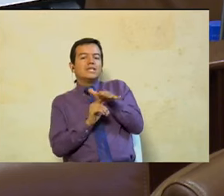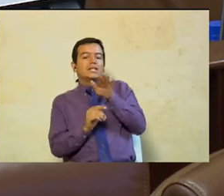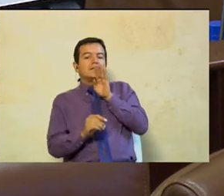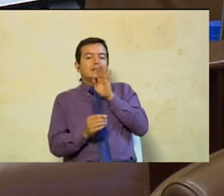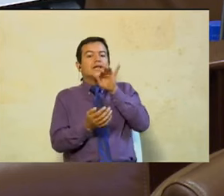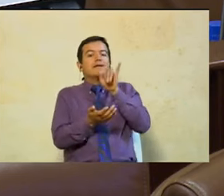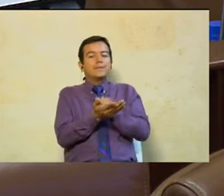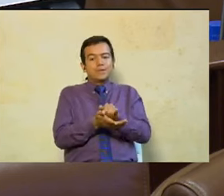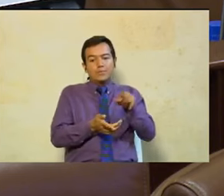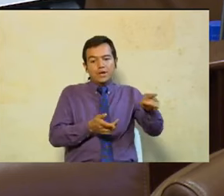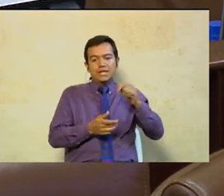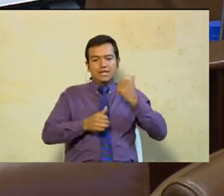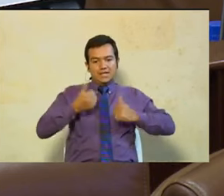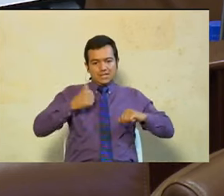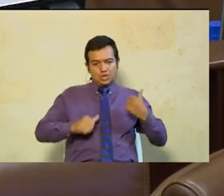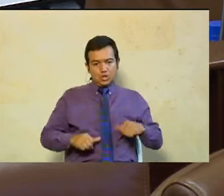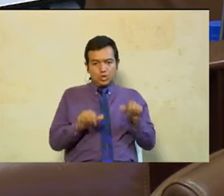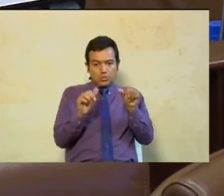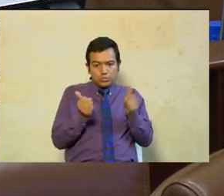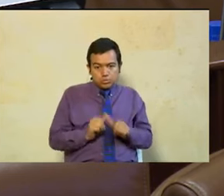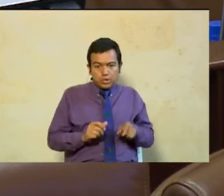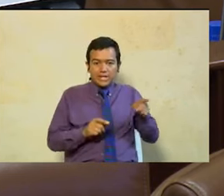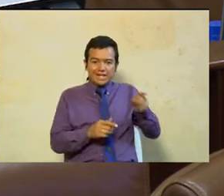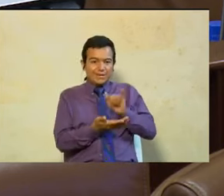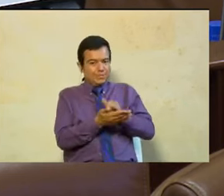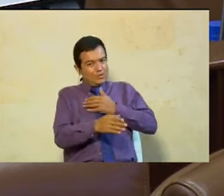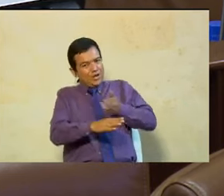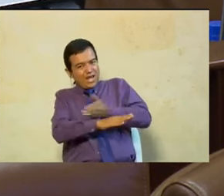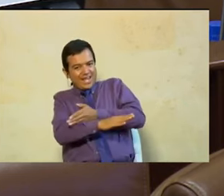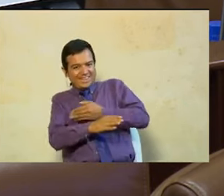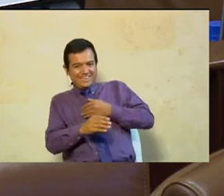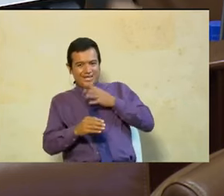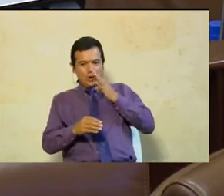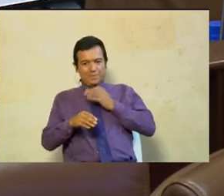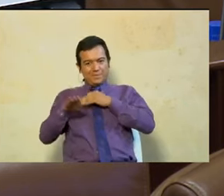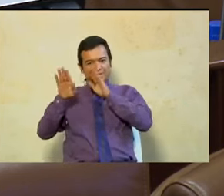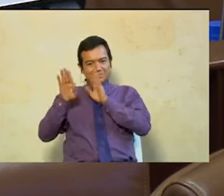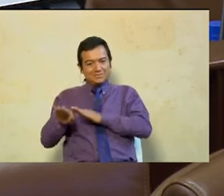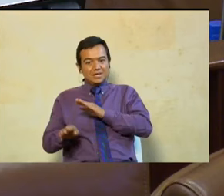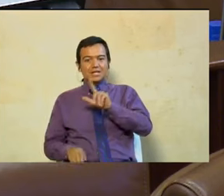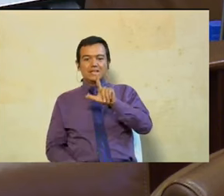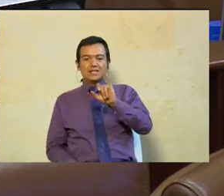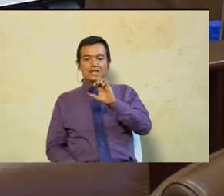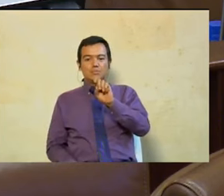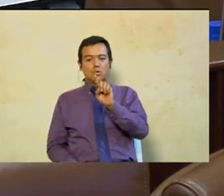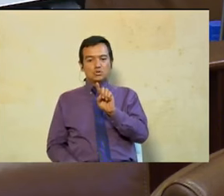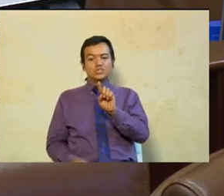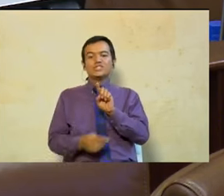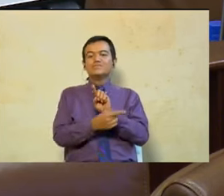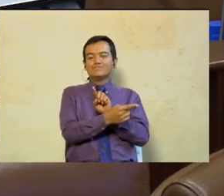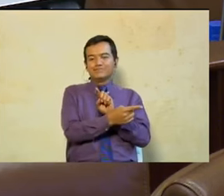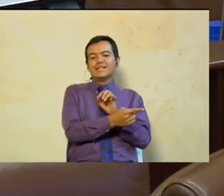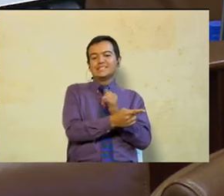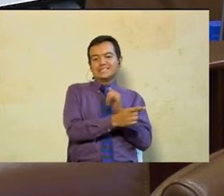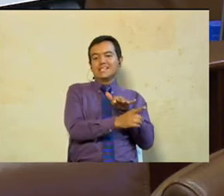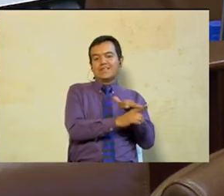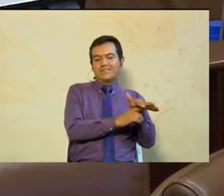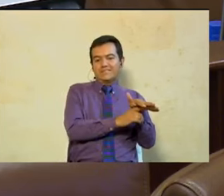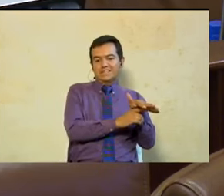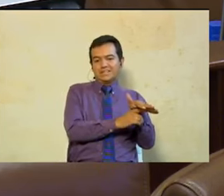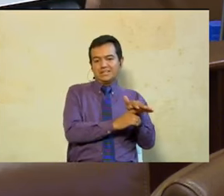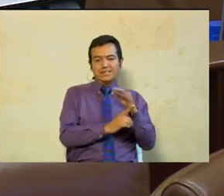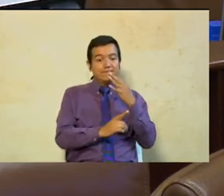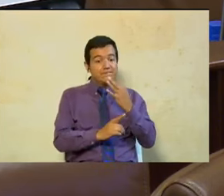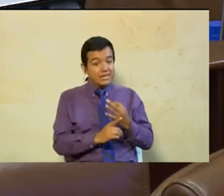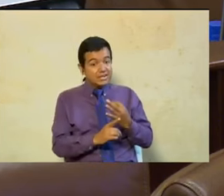causantes de muertes como lo dijo el representante Lemos Es cierto que se les está negando la posibilidad de